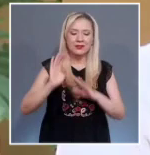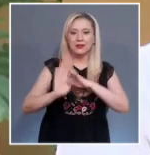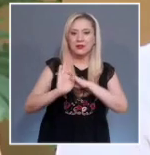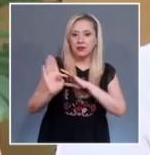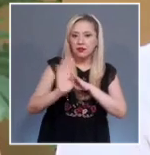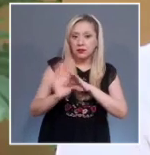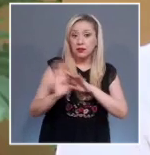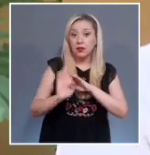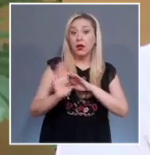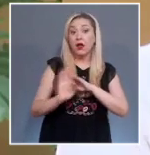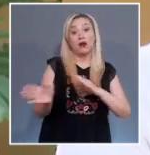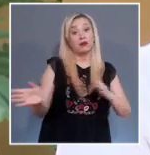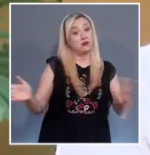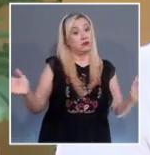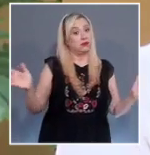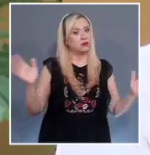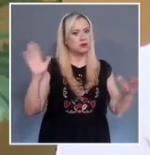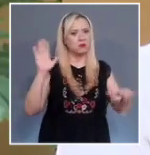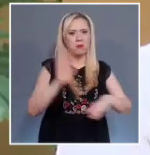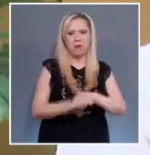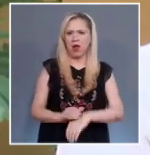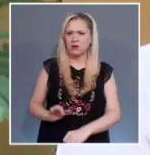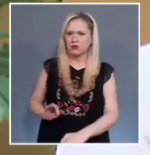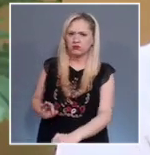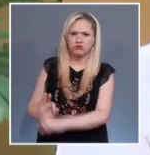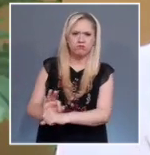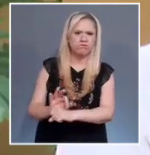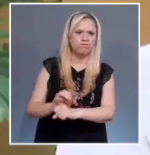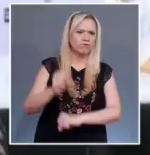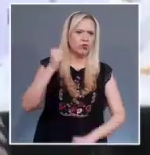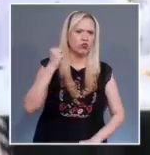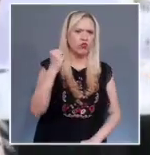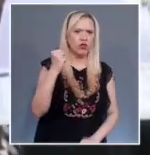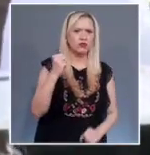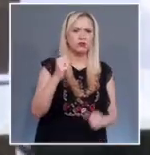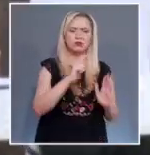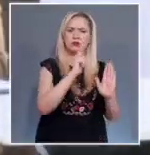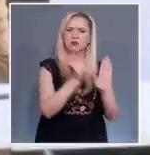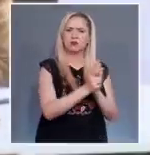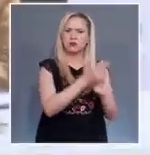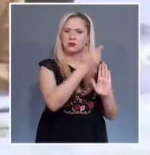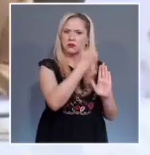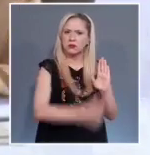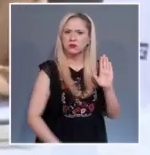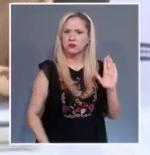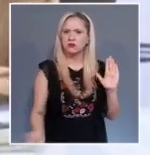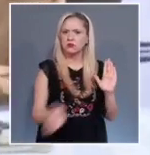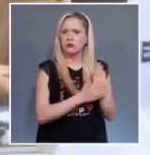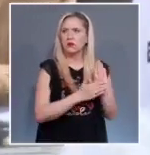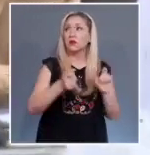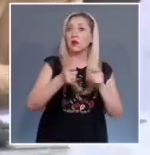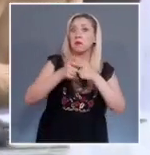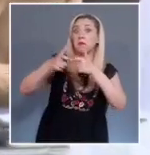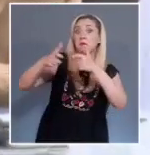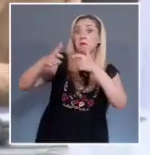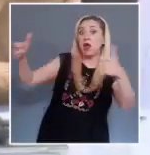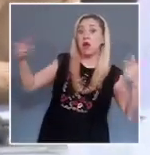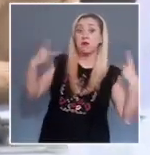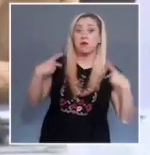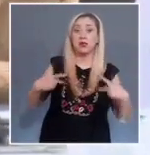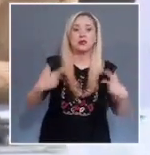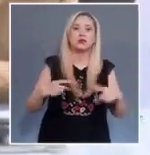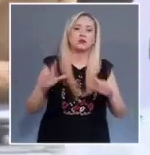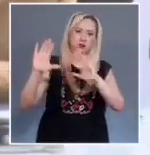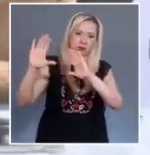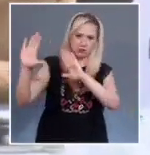justo enfrentarse de alguna manera a las mayorías. El magistrado de la Mata Pizaña participó también en la firma de convenio